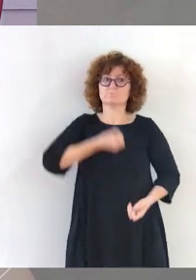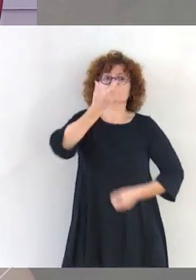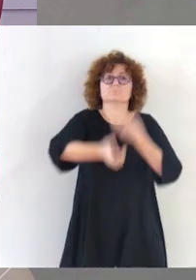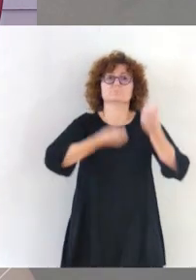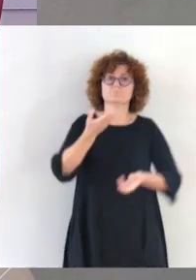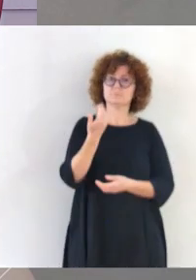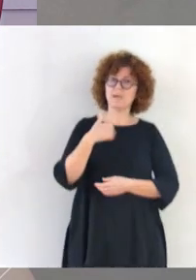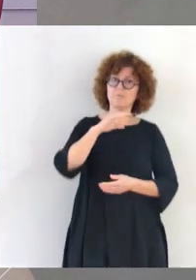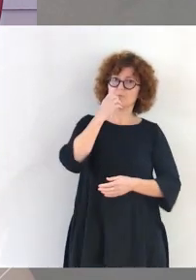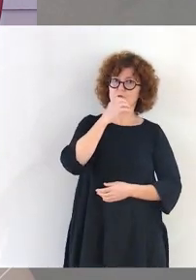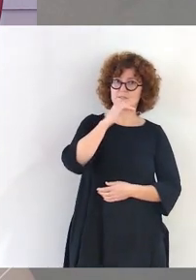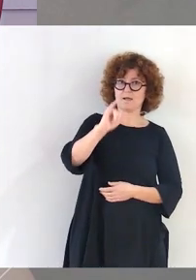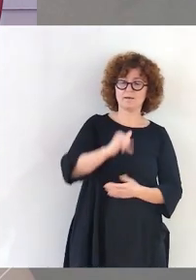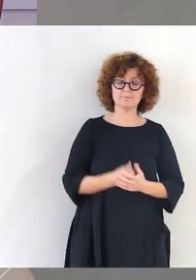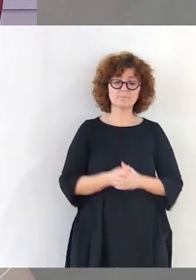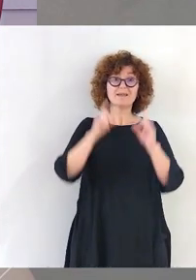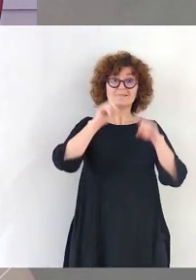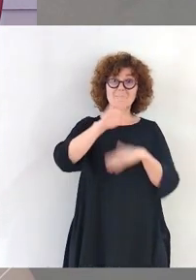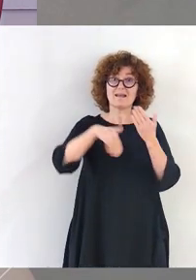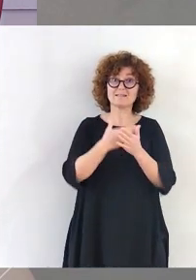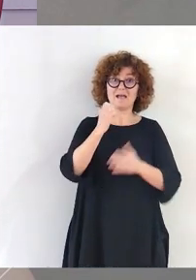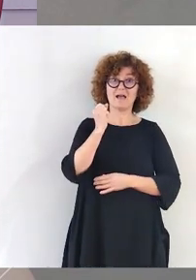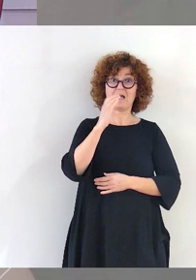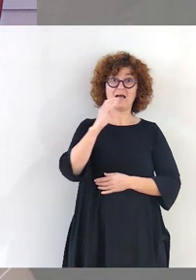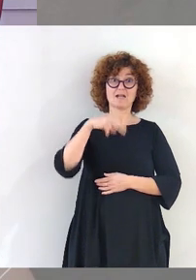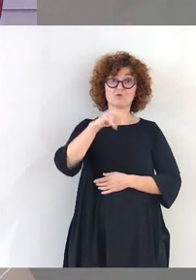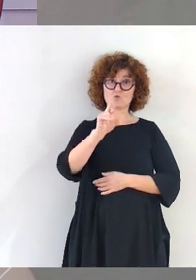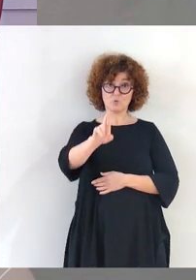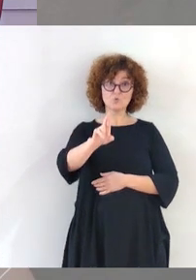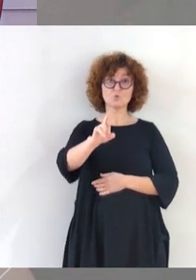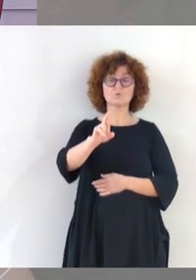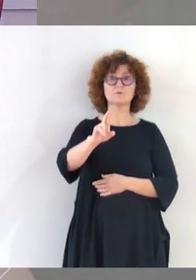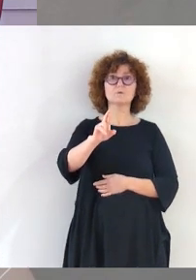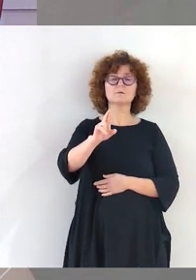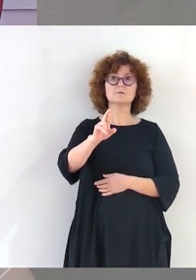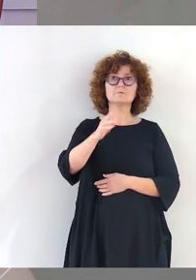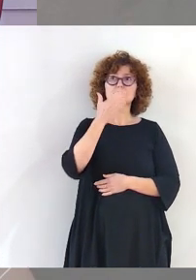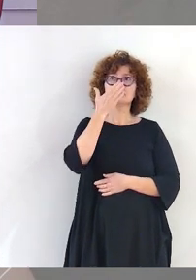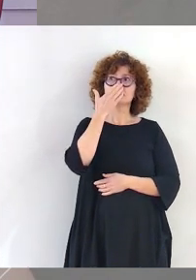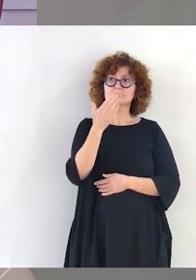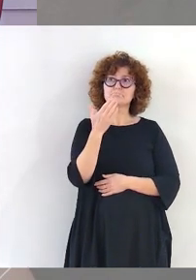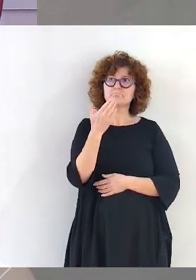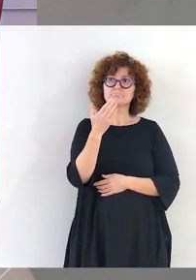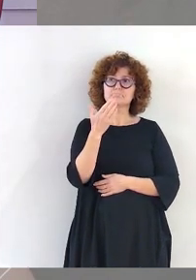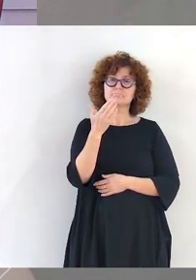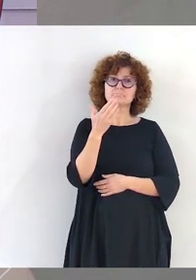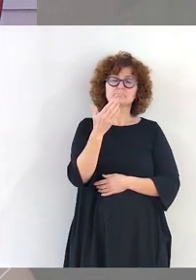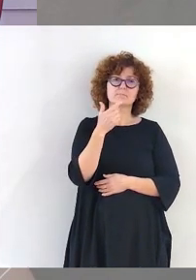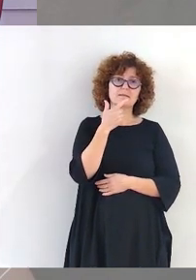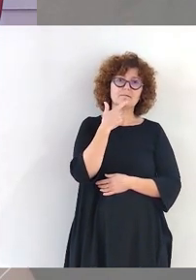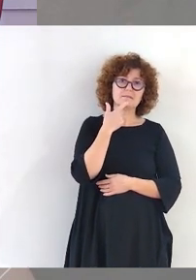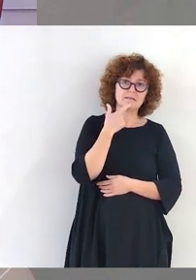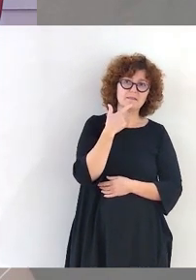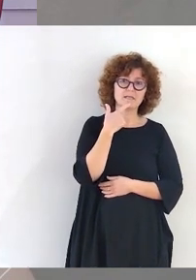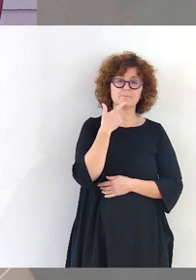incluso dentro de de Incluso el propio acnur que no lo ven demasiado no lo ven demasiado Claro porque siempre alegan que